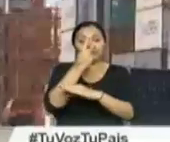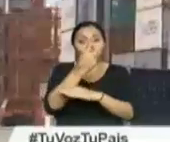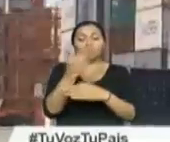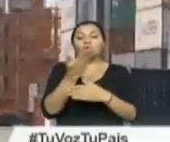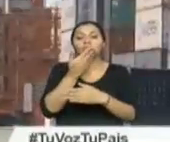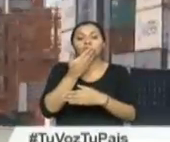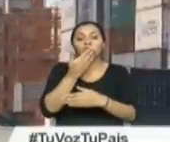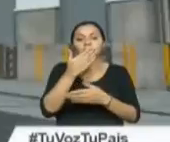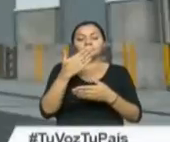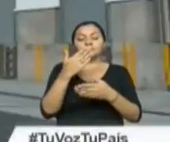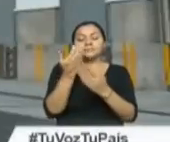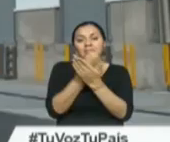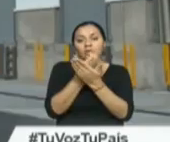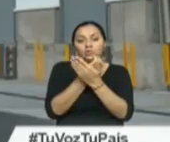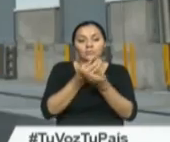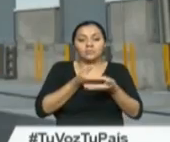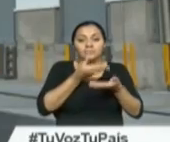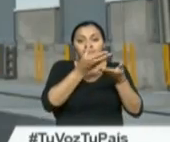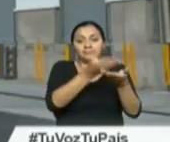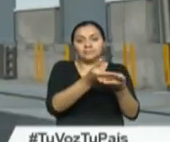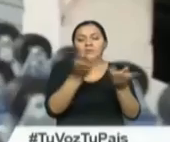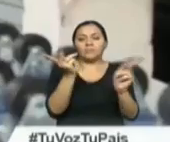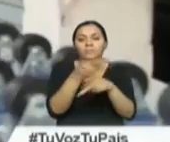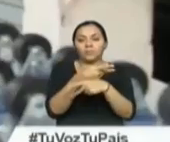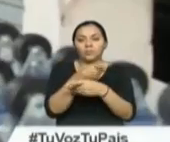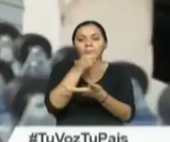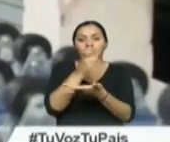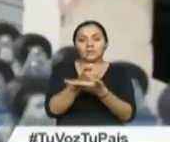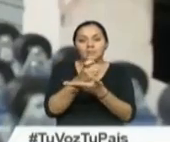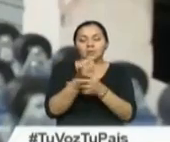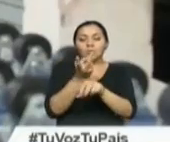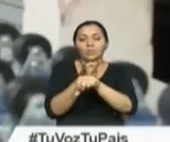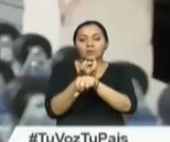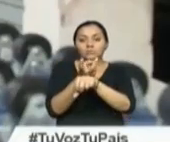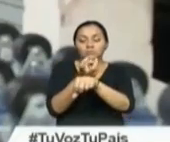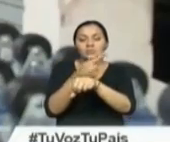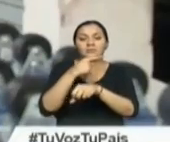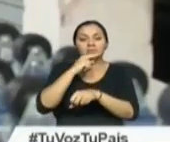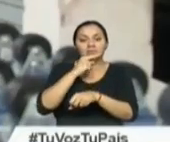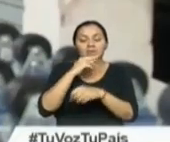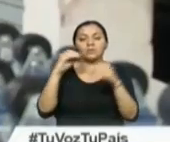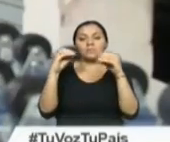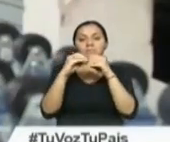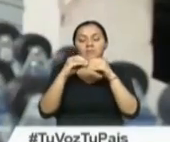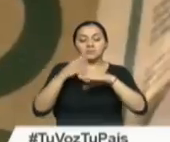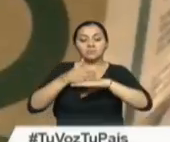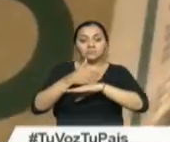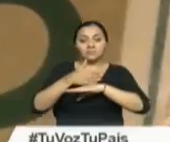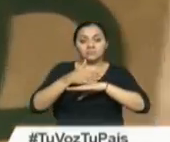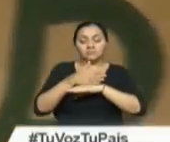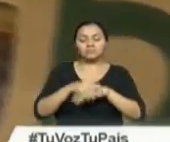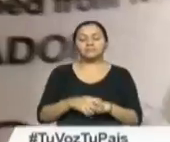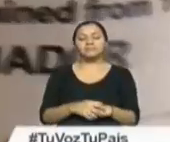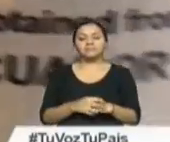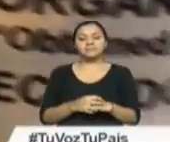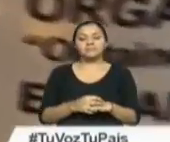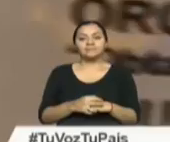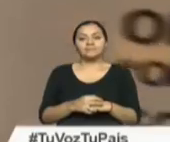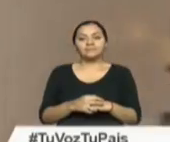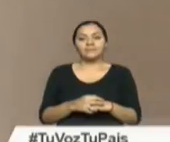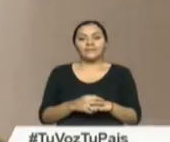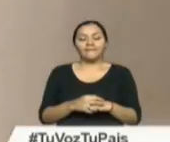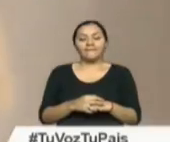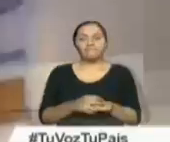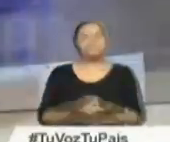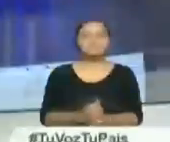este bloque económico de productos como camarón y langostino congelado, madera de balsa y palmito. Luis Andrade, Noticiero